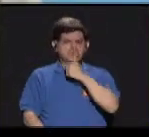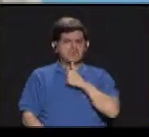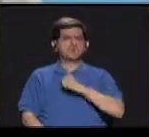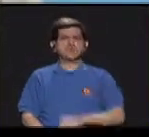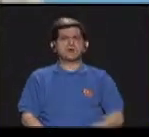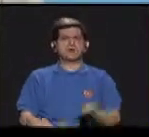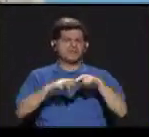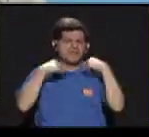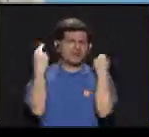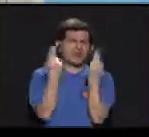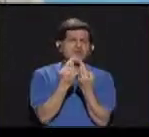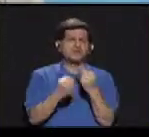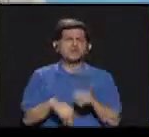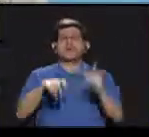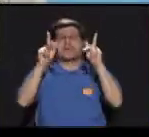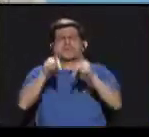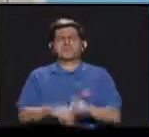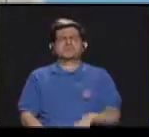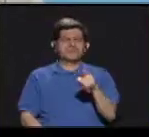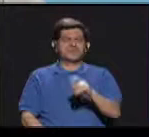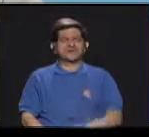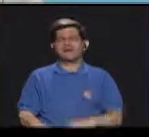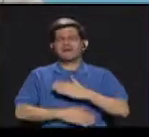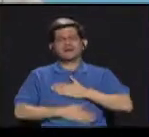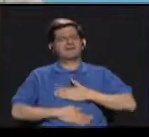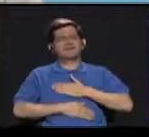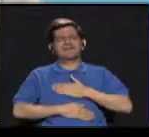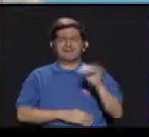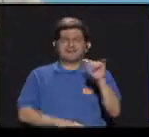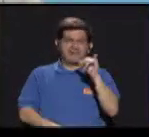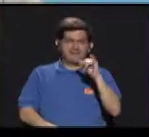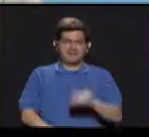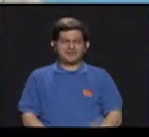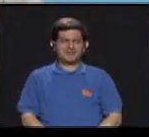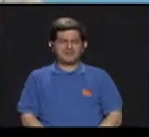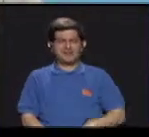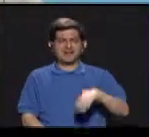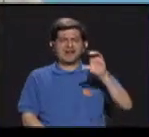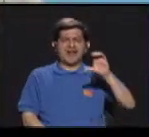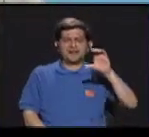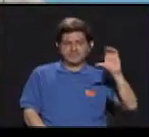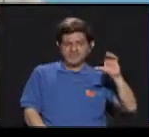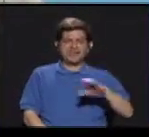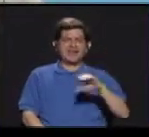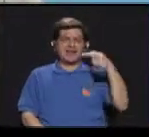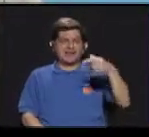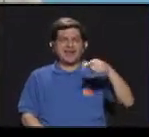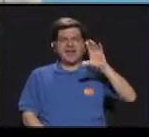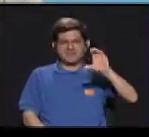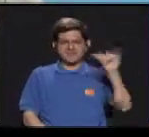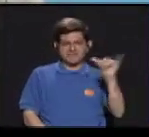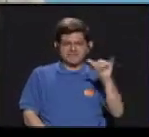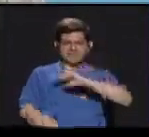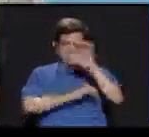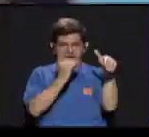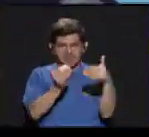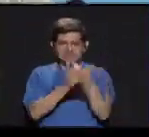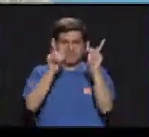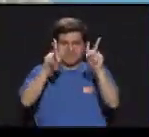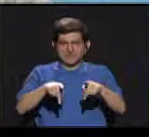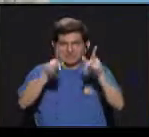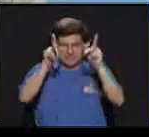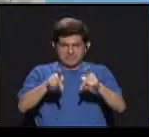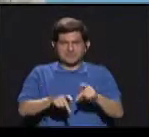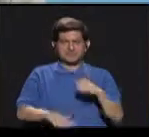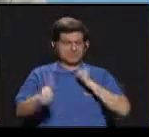digamos, en reuniones, era muy ameno don Alfredo, igual que Carlos, igual que Gladys. Sí. Y en general